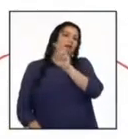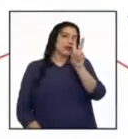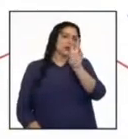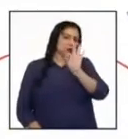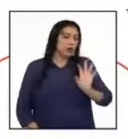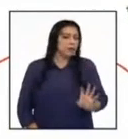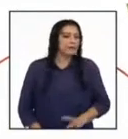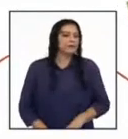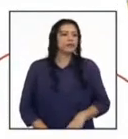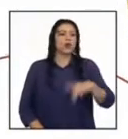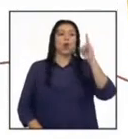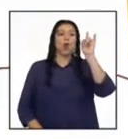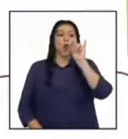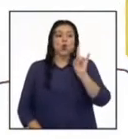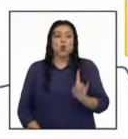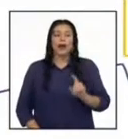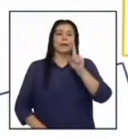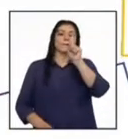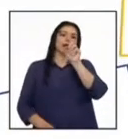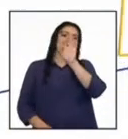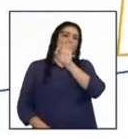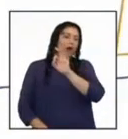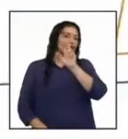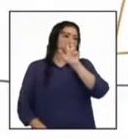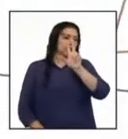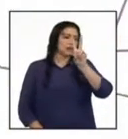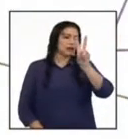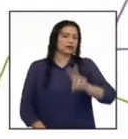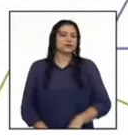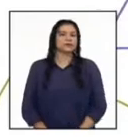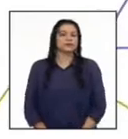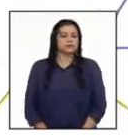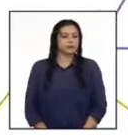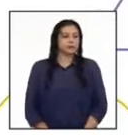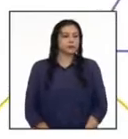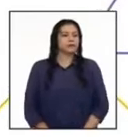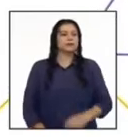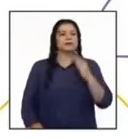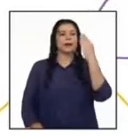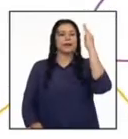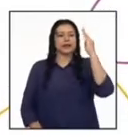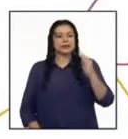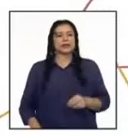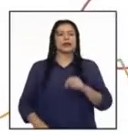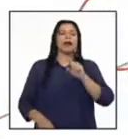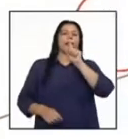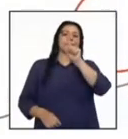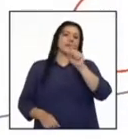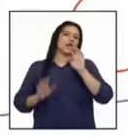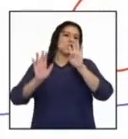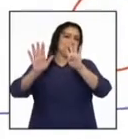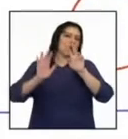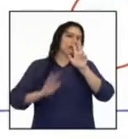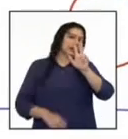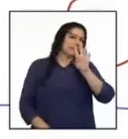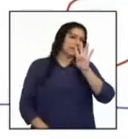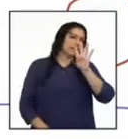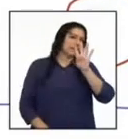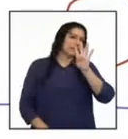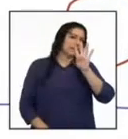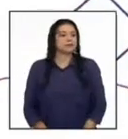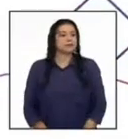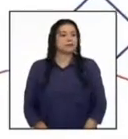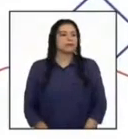1929, Uruguay en 1932, Brasil en